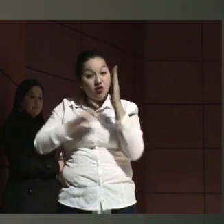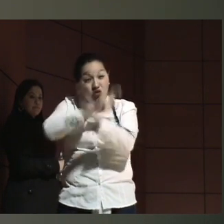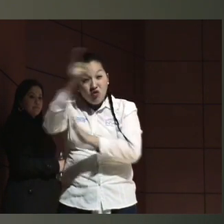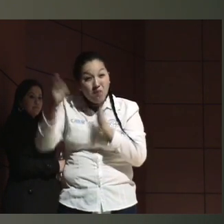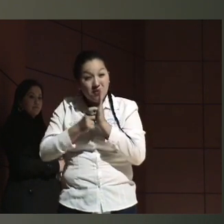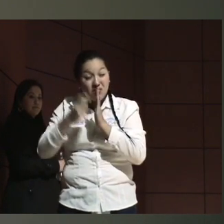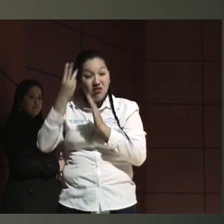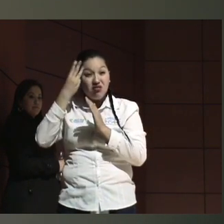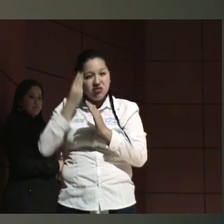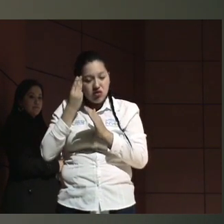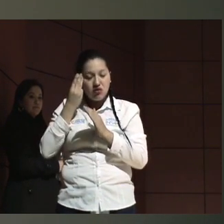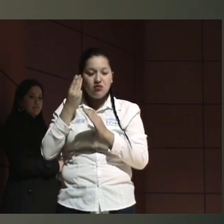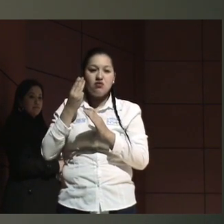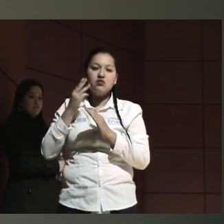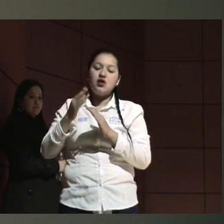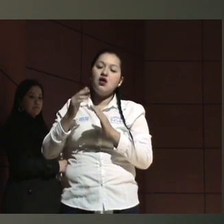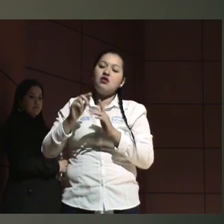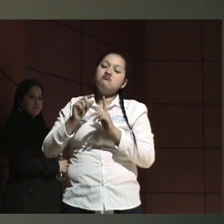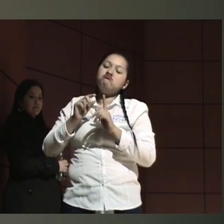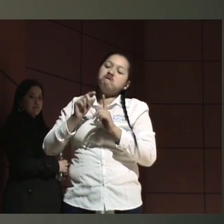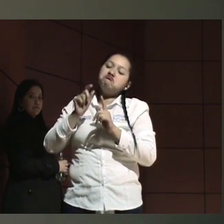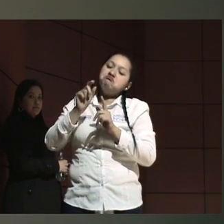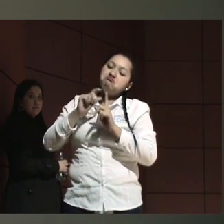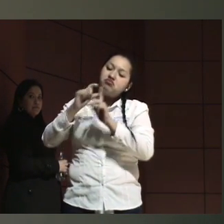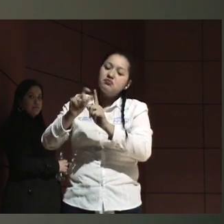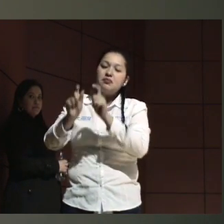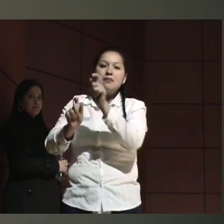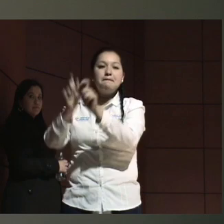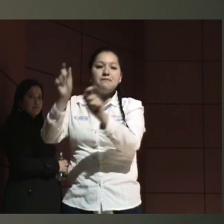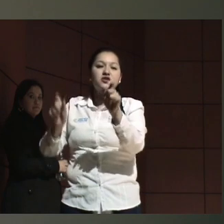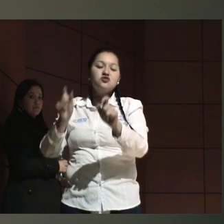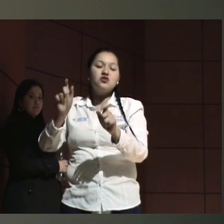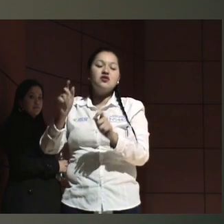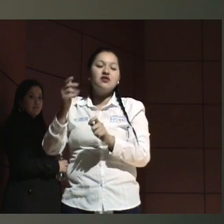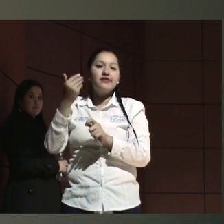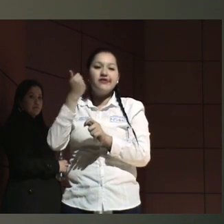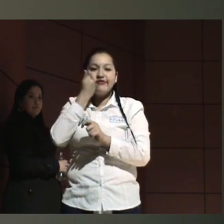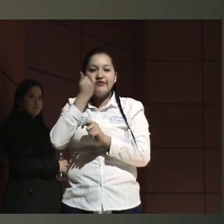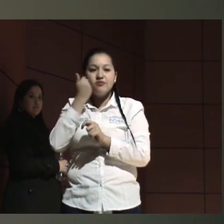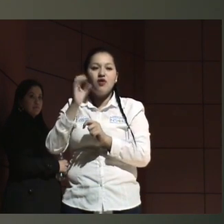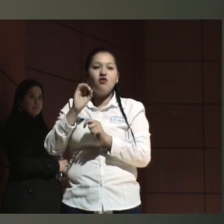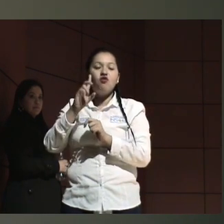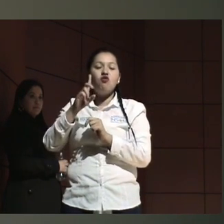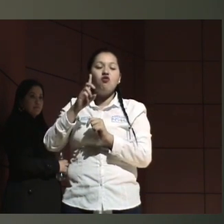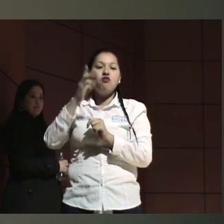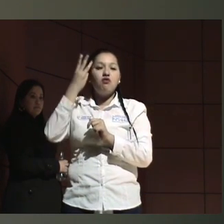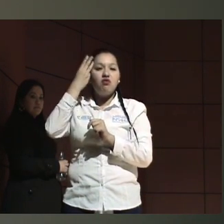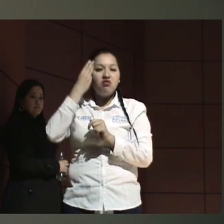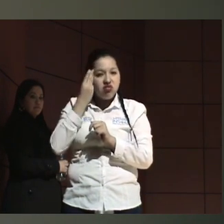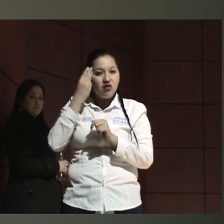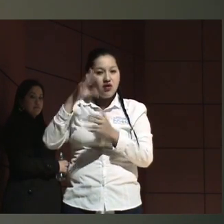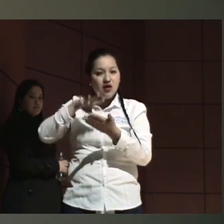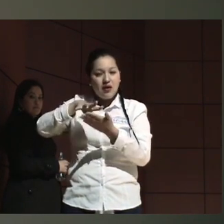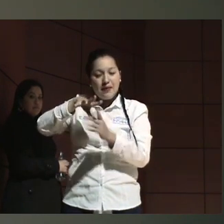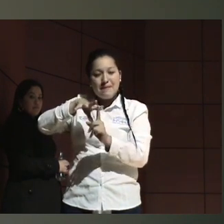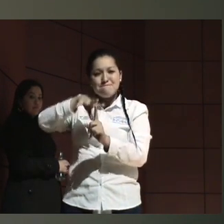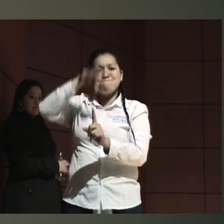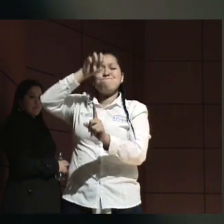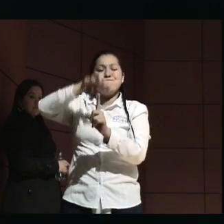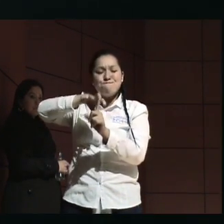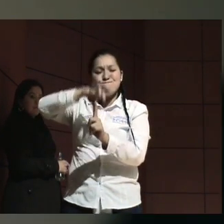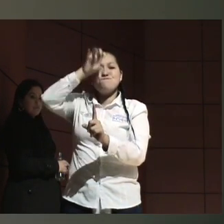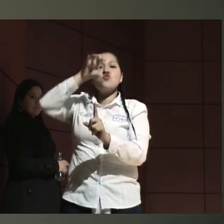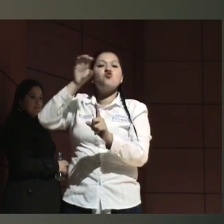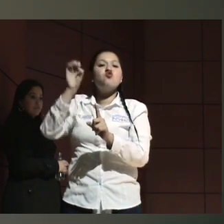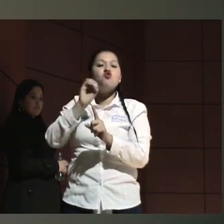como quienes sufren una afección o patología severa o profunda del aprendizaje de comportamiento